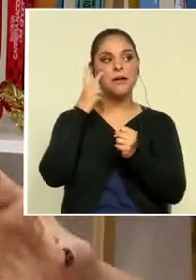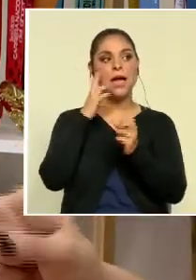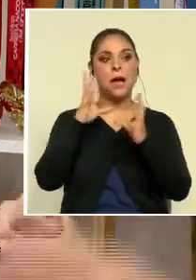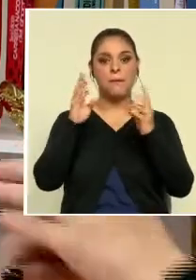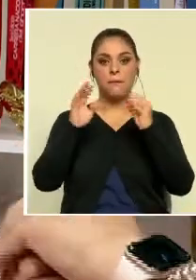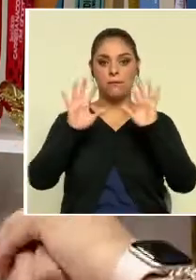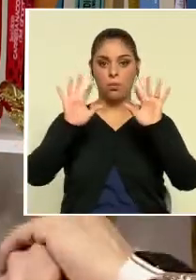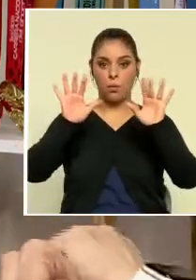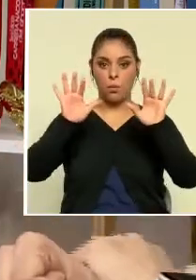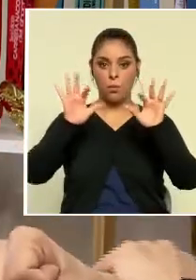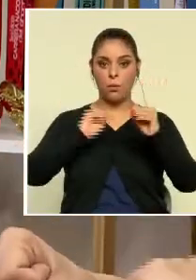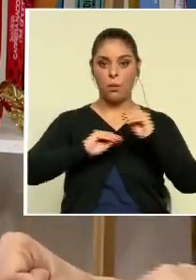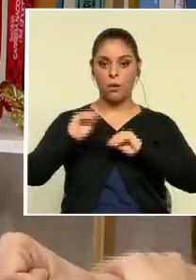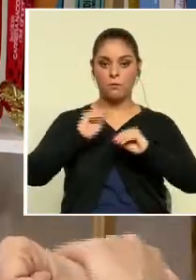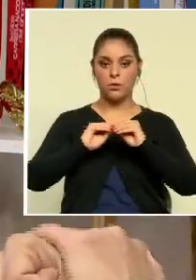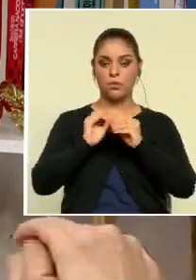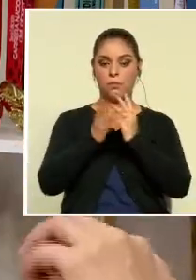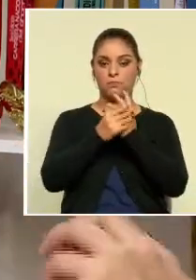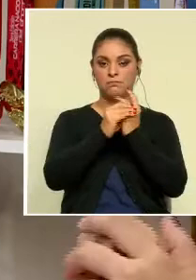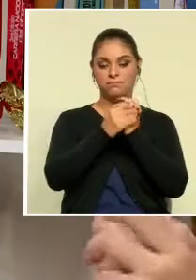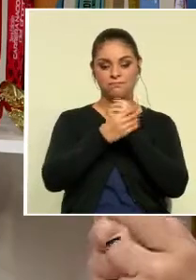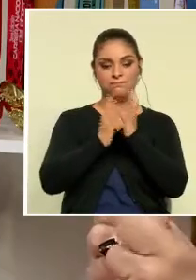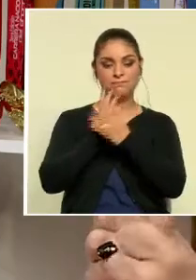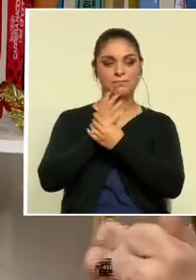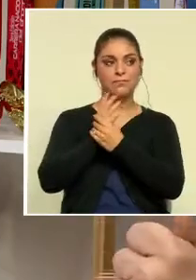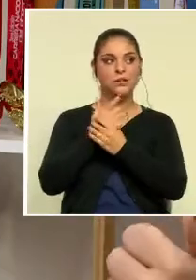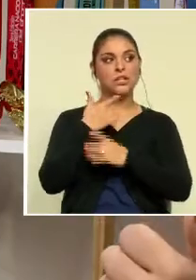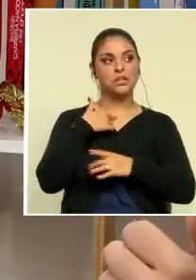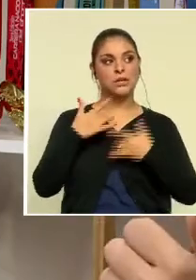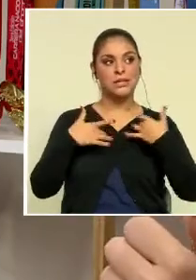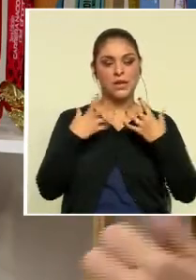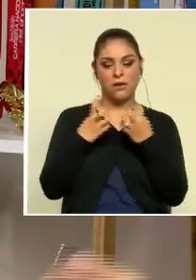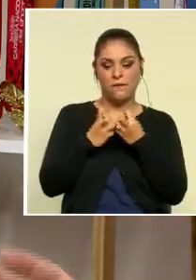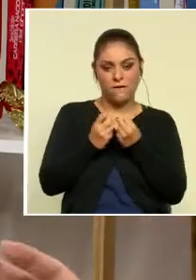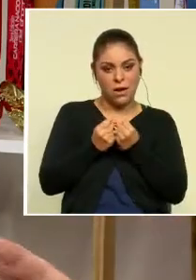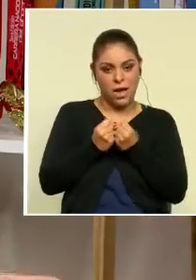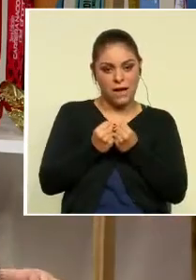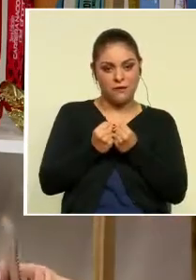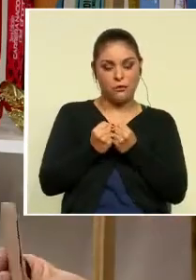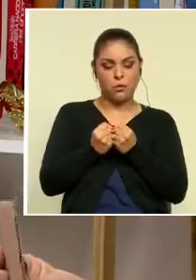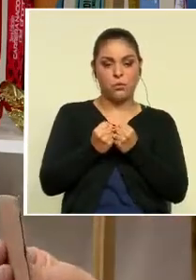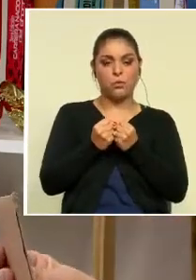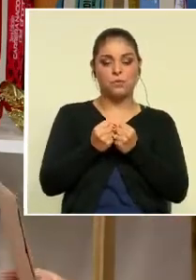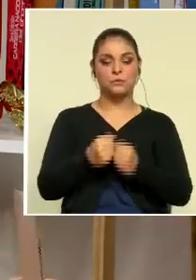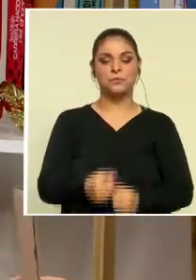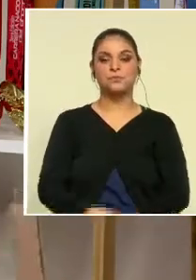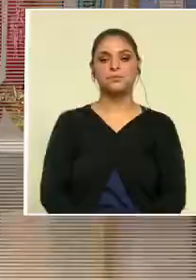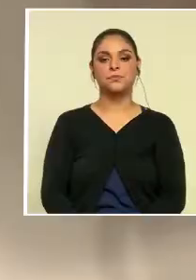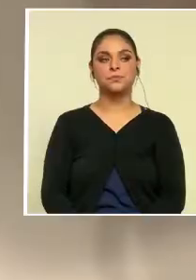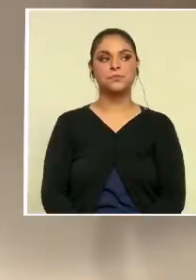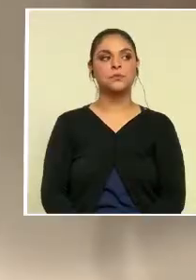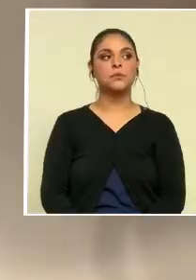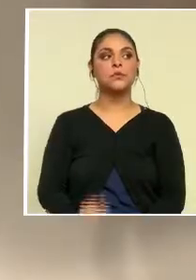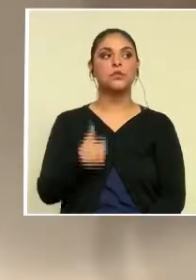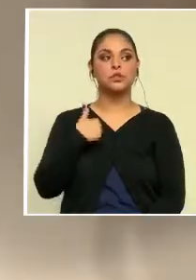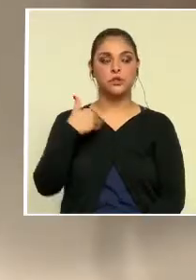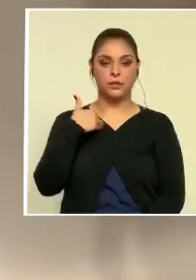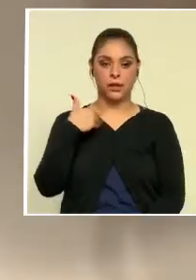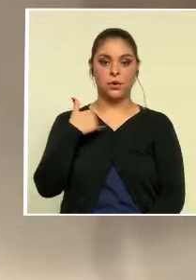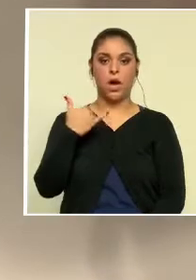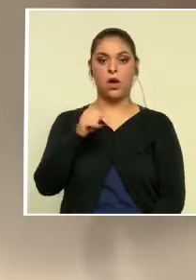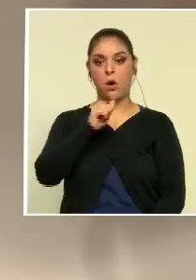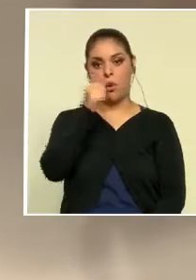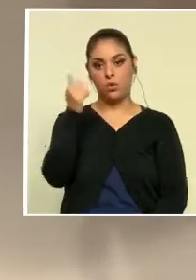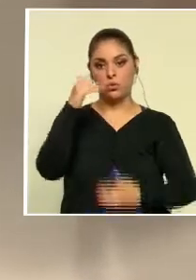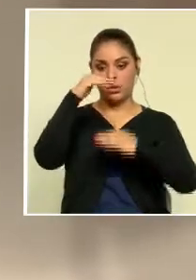realizaste como dos tu muscular o hasta que siento fuerte fuerte fuerte no yo tengo por aquí me knowing un